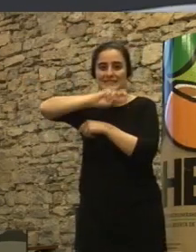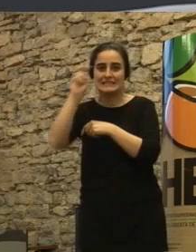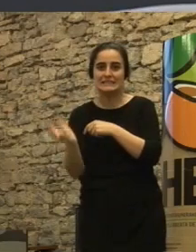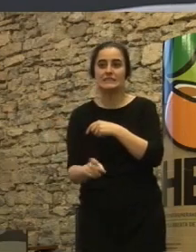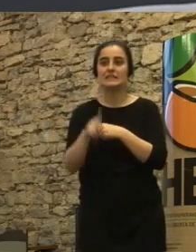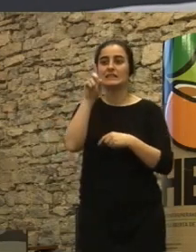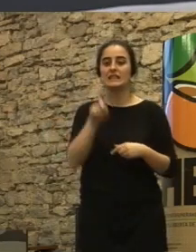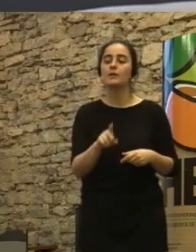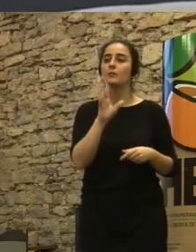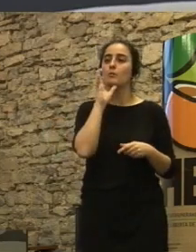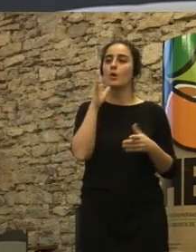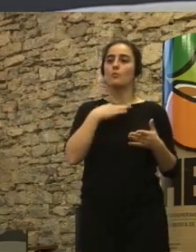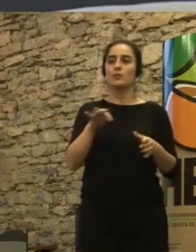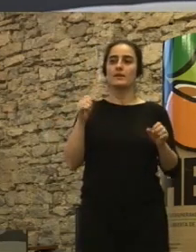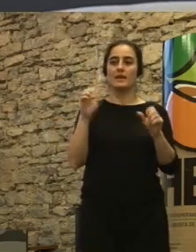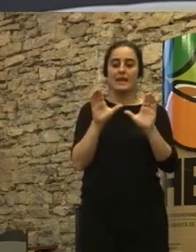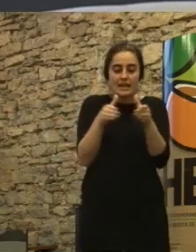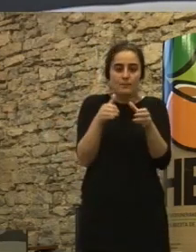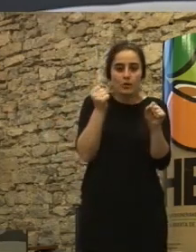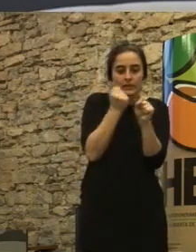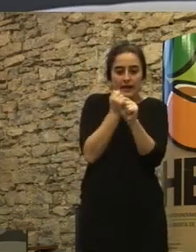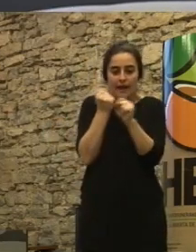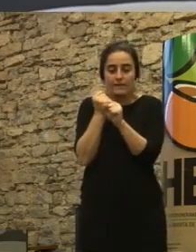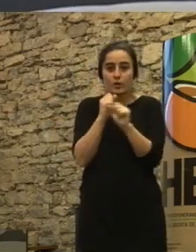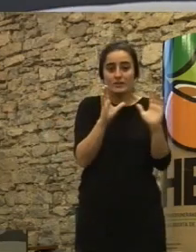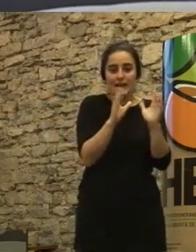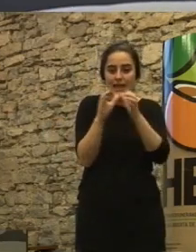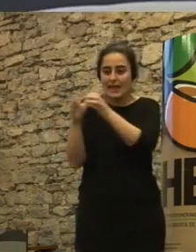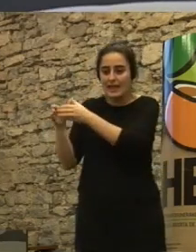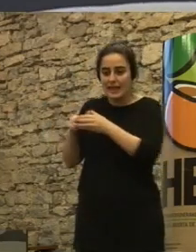segundo, trabajar en equipo con equipos que son